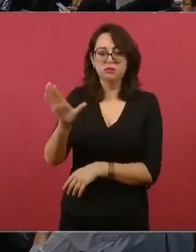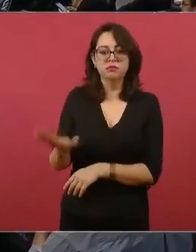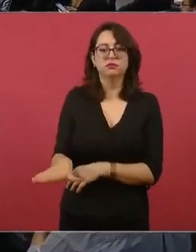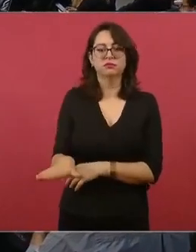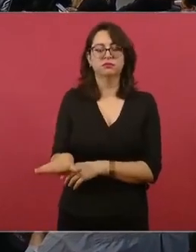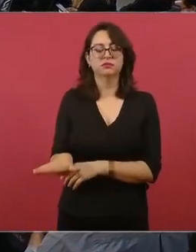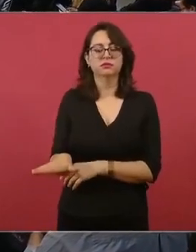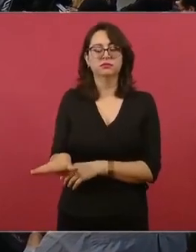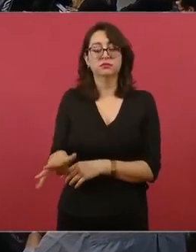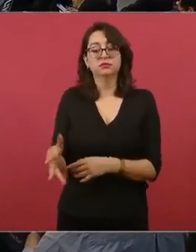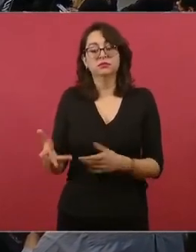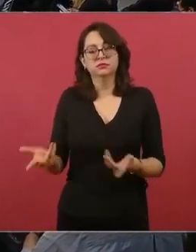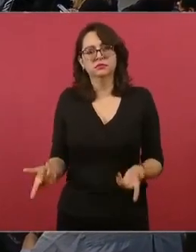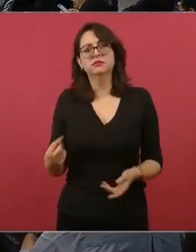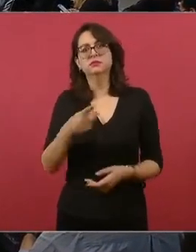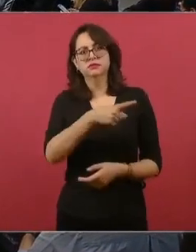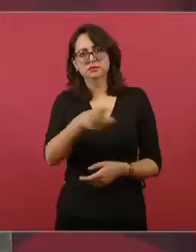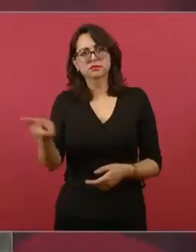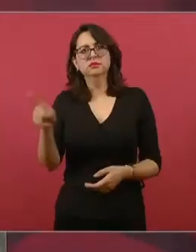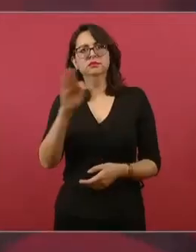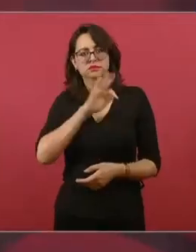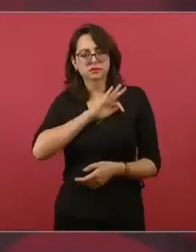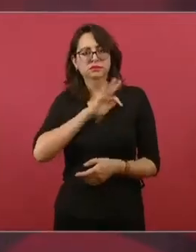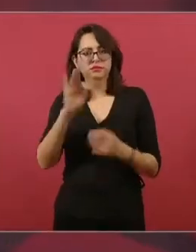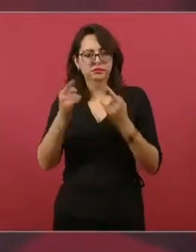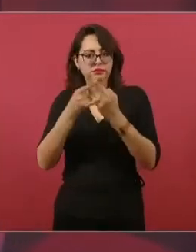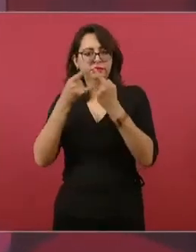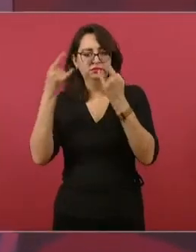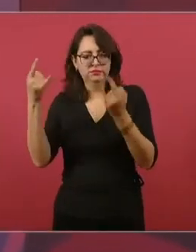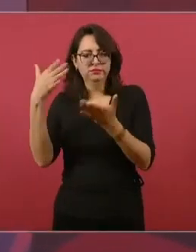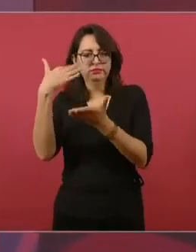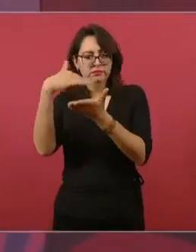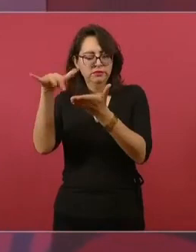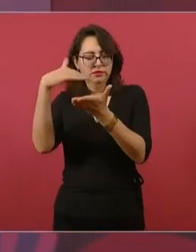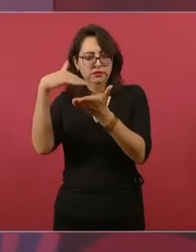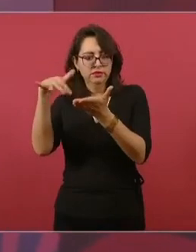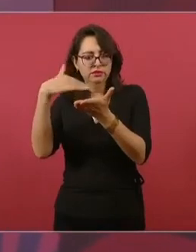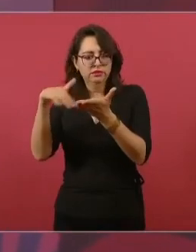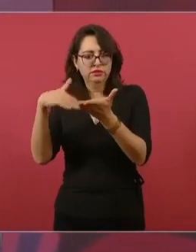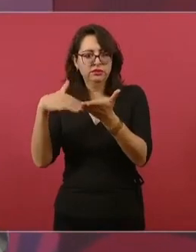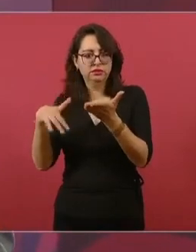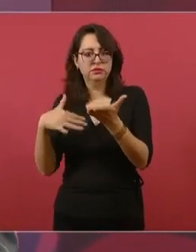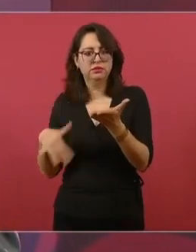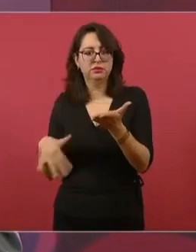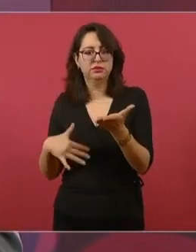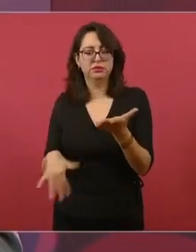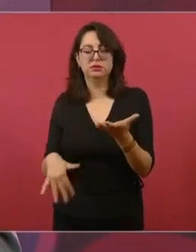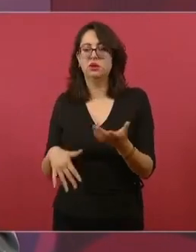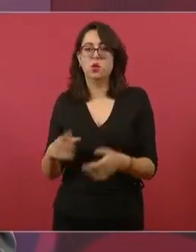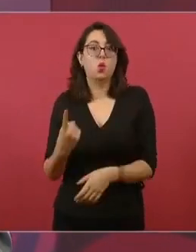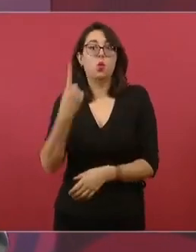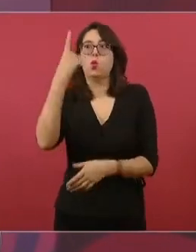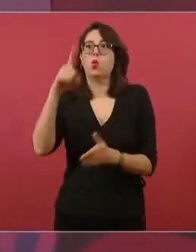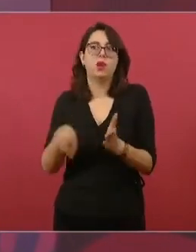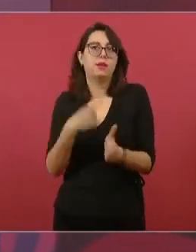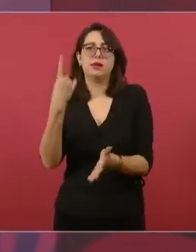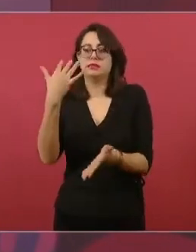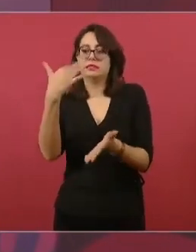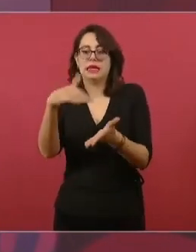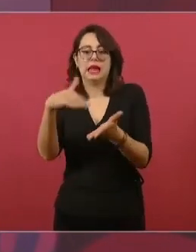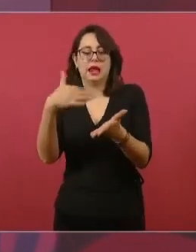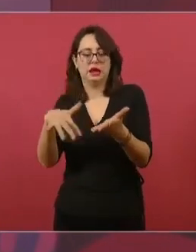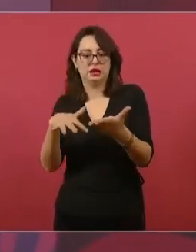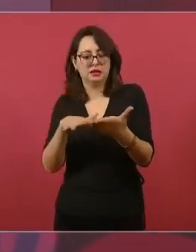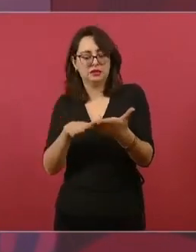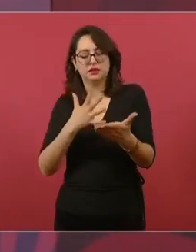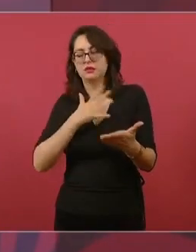más les recomendaría a los jóvenes que lo leyeran una vez, porque es de los actos más abominables de